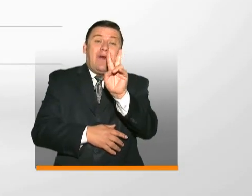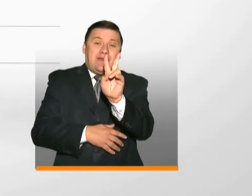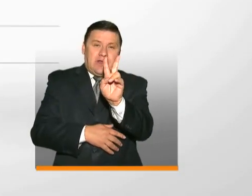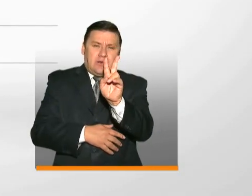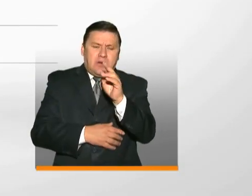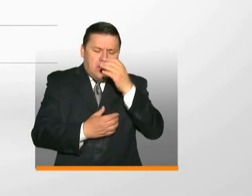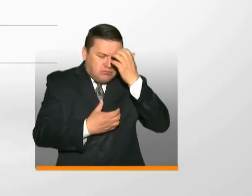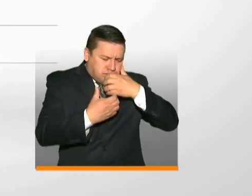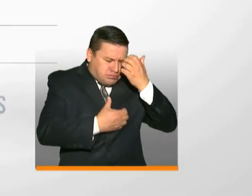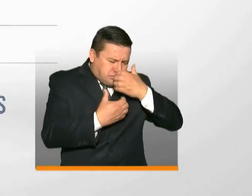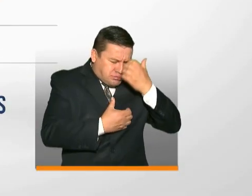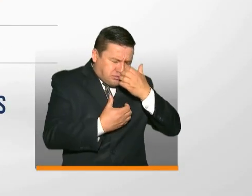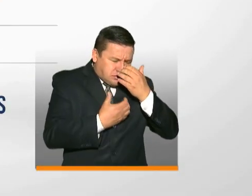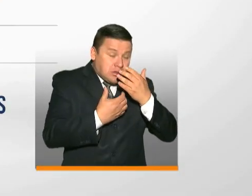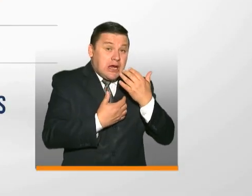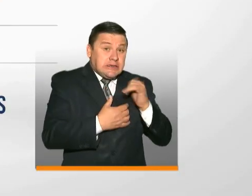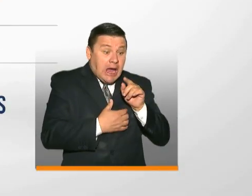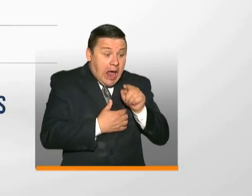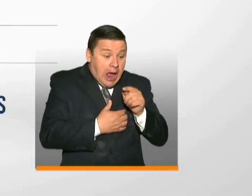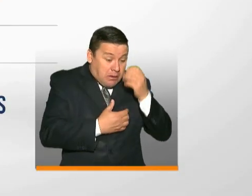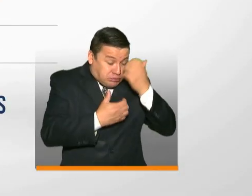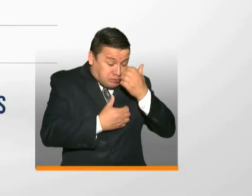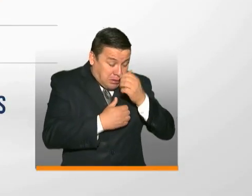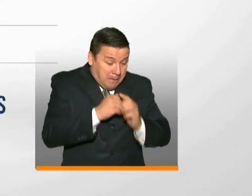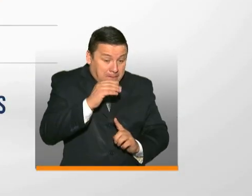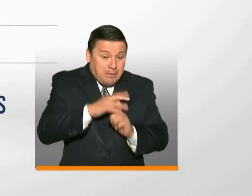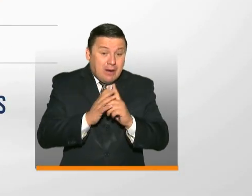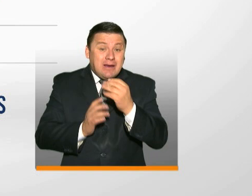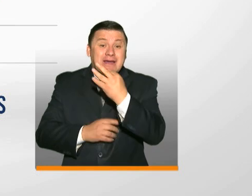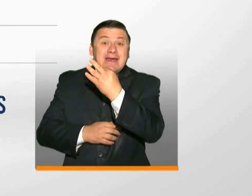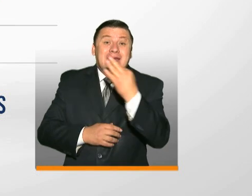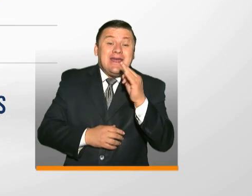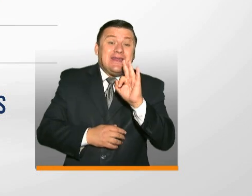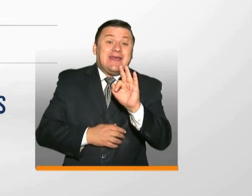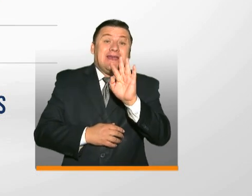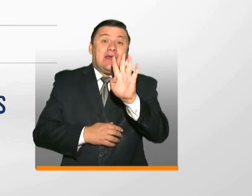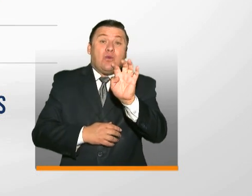374.592 pruebas, de los cuales